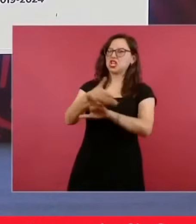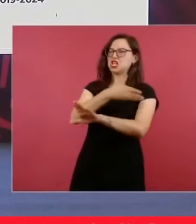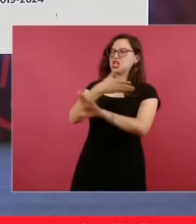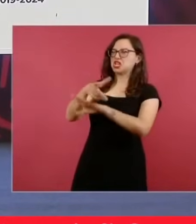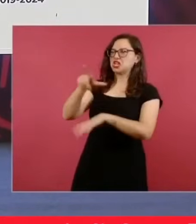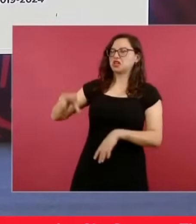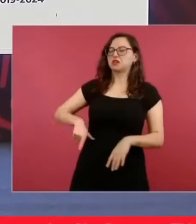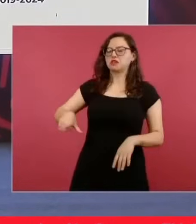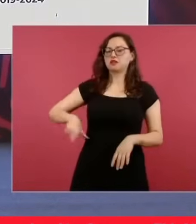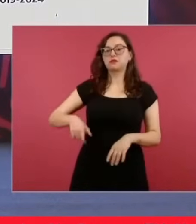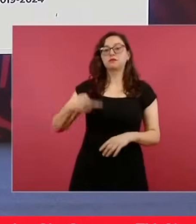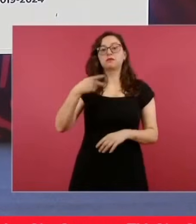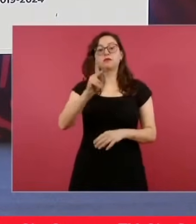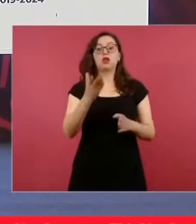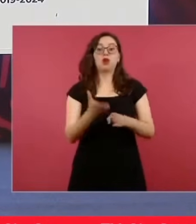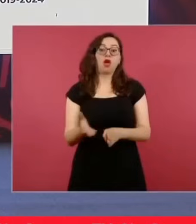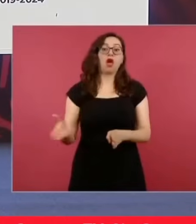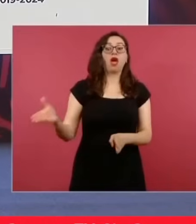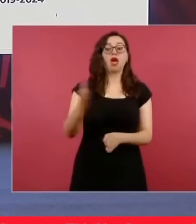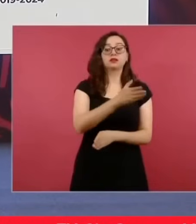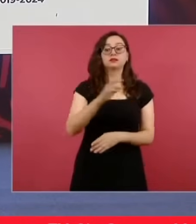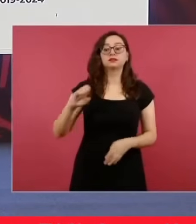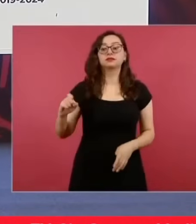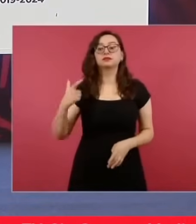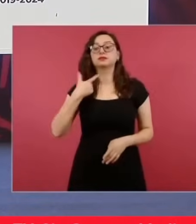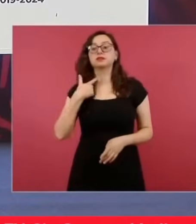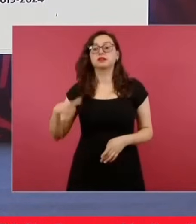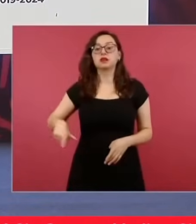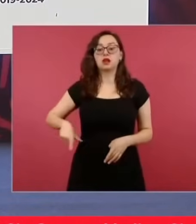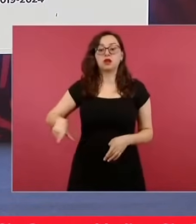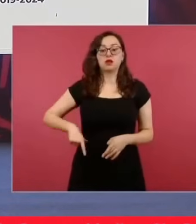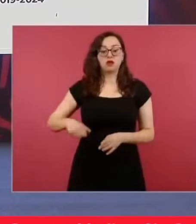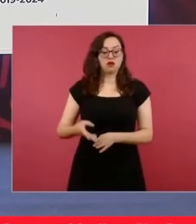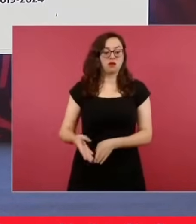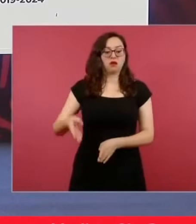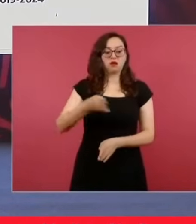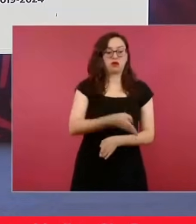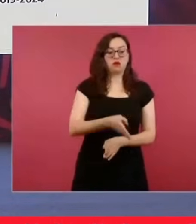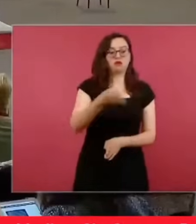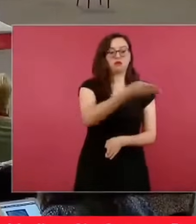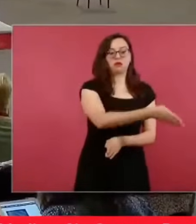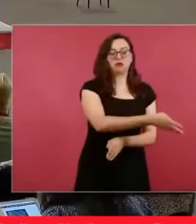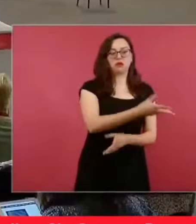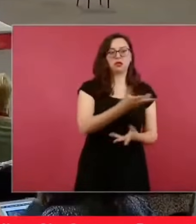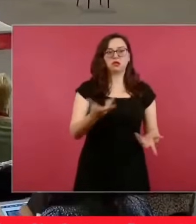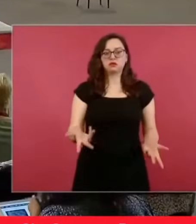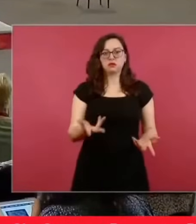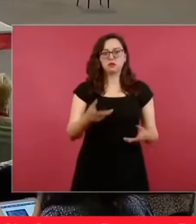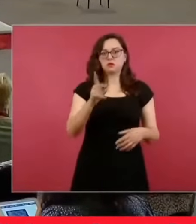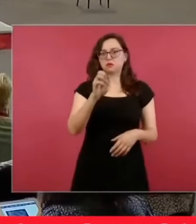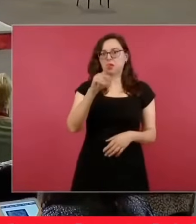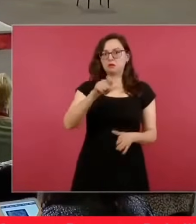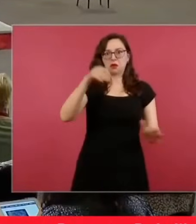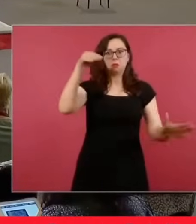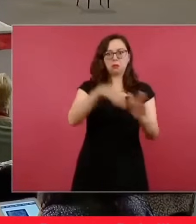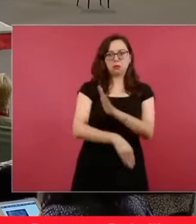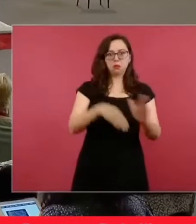decían nada y cierran los ojos cuando se les presentan estos resultados. La que sigue, por favor.